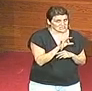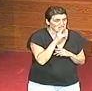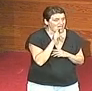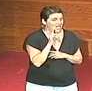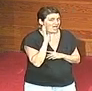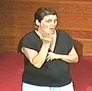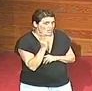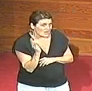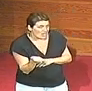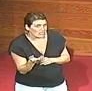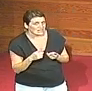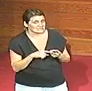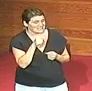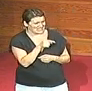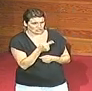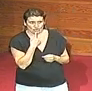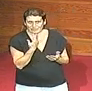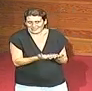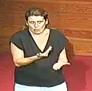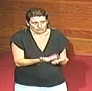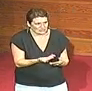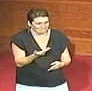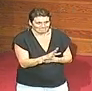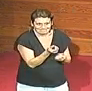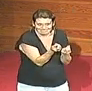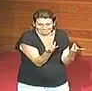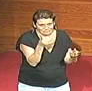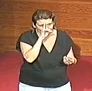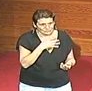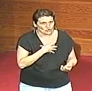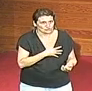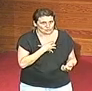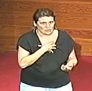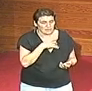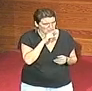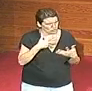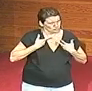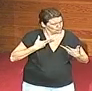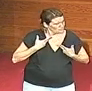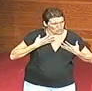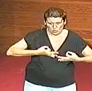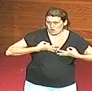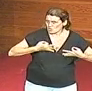amenazas, que eso no se puede ni demostrar ni cuantificar, pero que las sufrimos igualmente. Y que bueno,